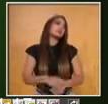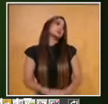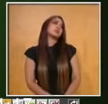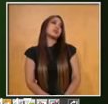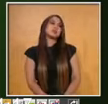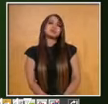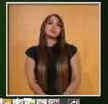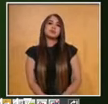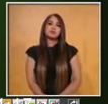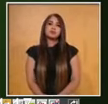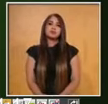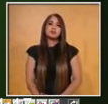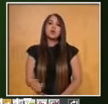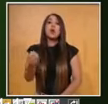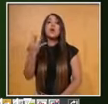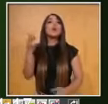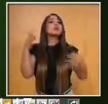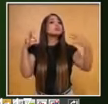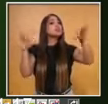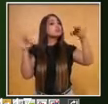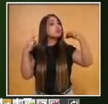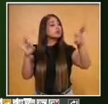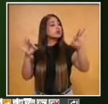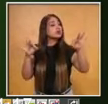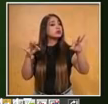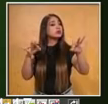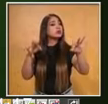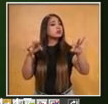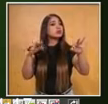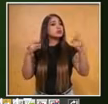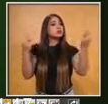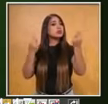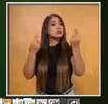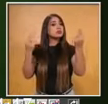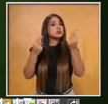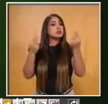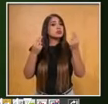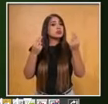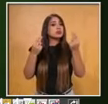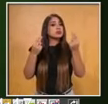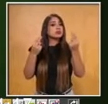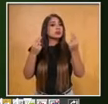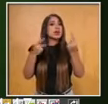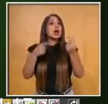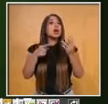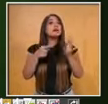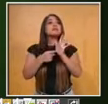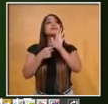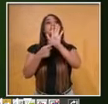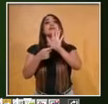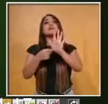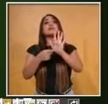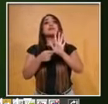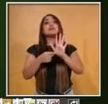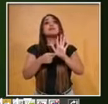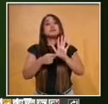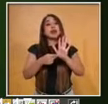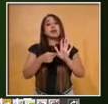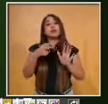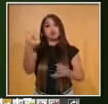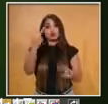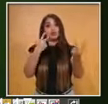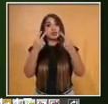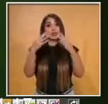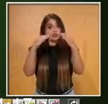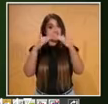Ok. ¿Cuántas hojas vas a necesitar en esta ocasión? En pantalla, para nuestros amigos que ven en casita y para nuestros amigos de radio, son